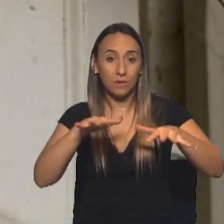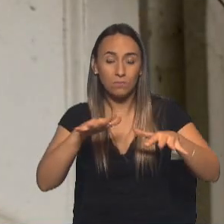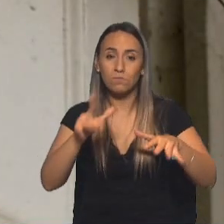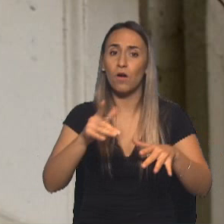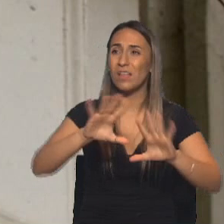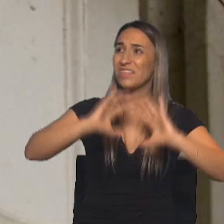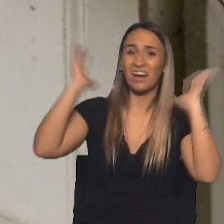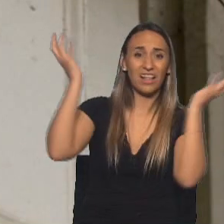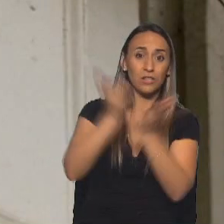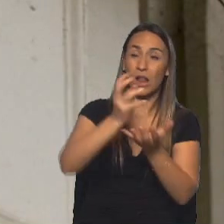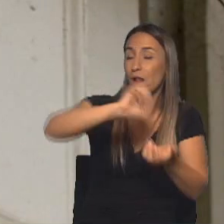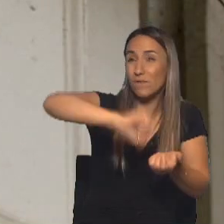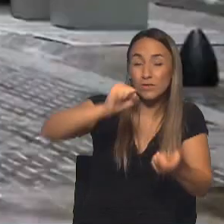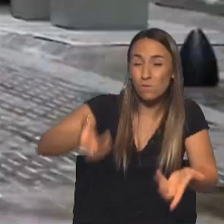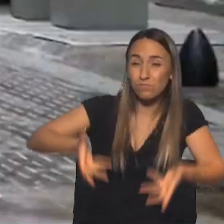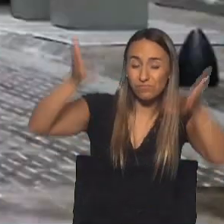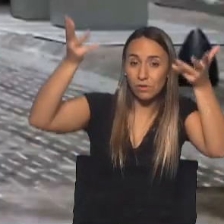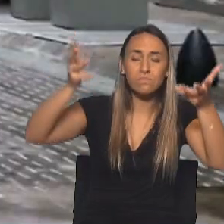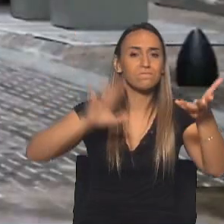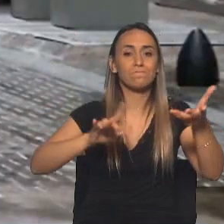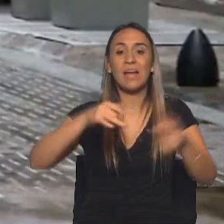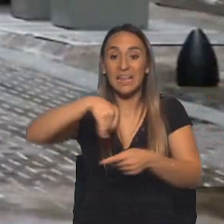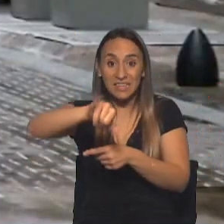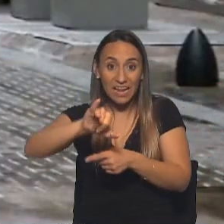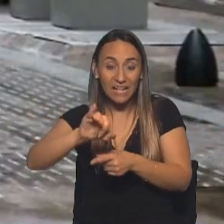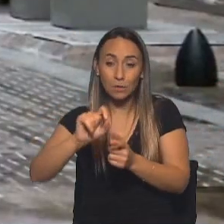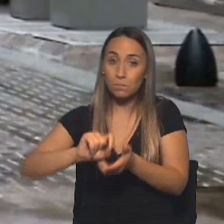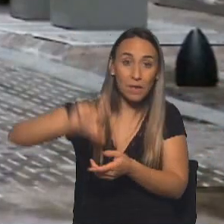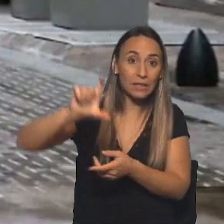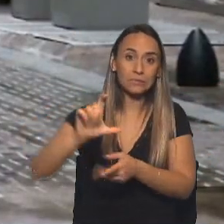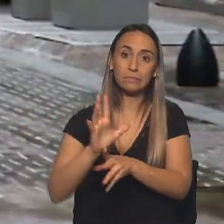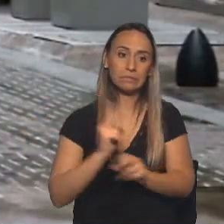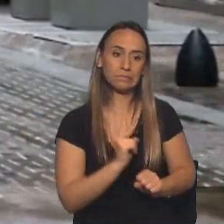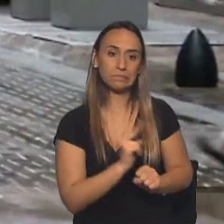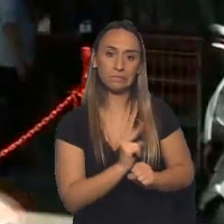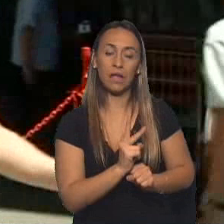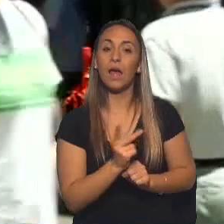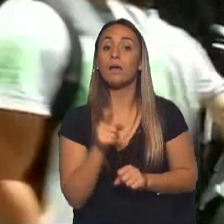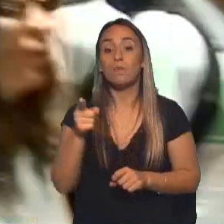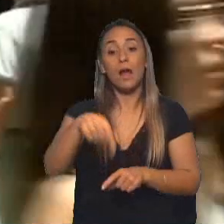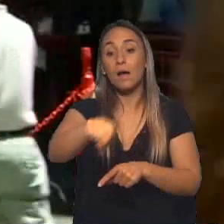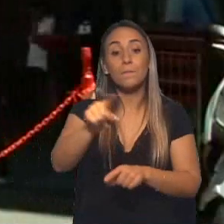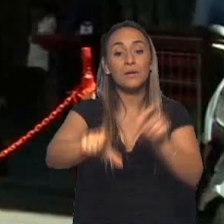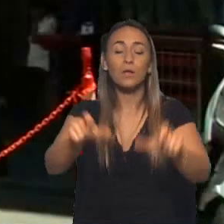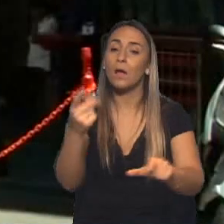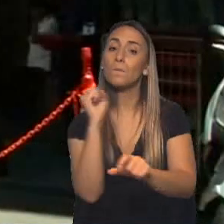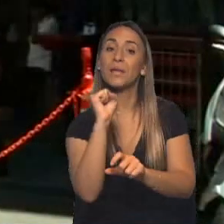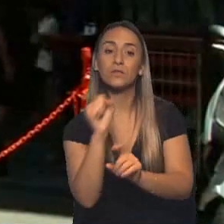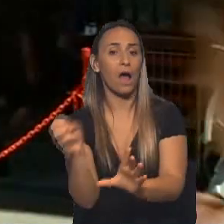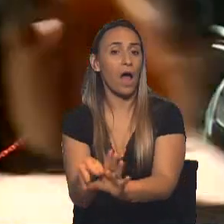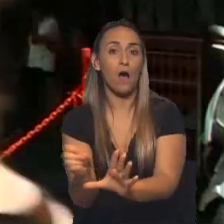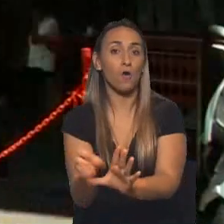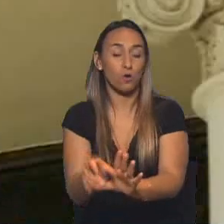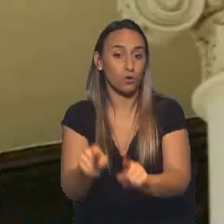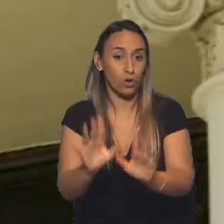nivel internacional y que buscan con este aumento de la tasa de interés por preservar el ahorro en pesos y evitar, como se ha dado en